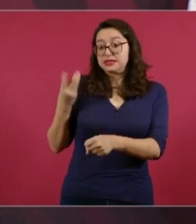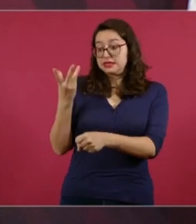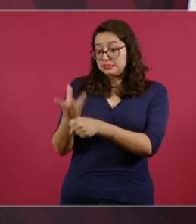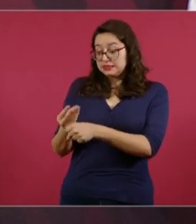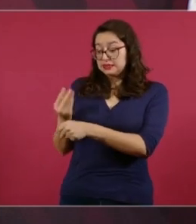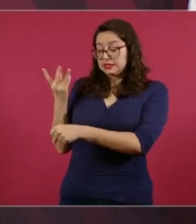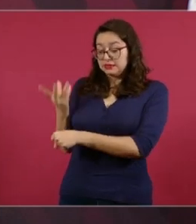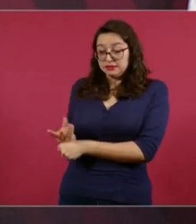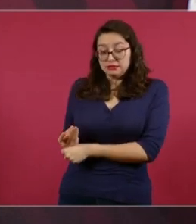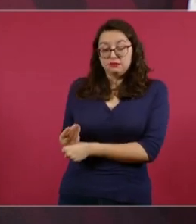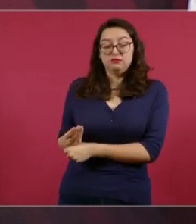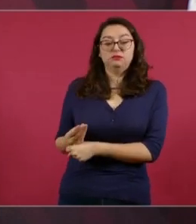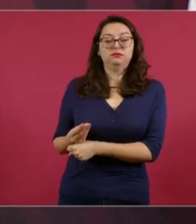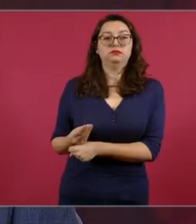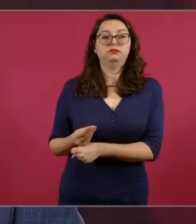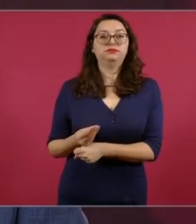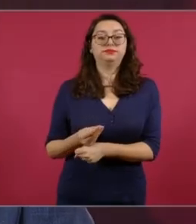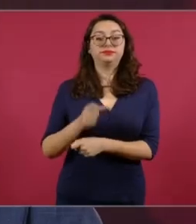se está